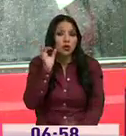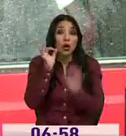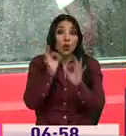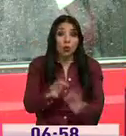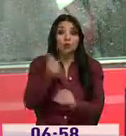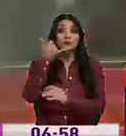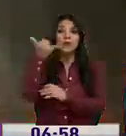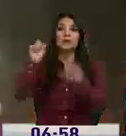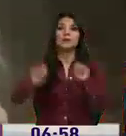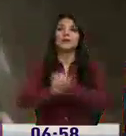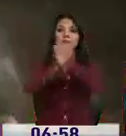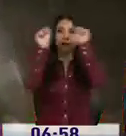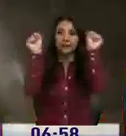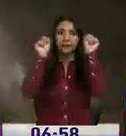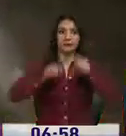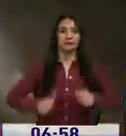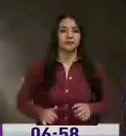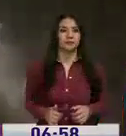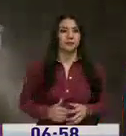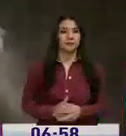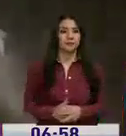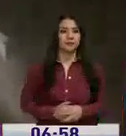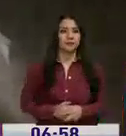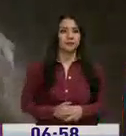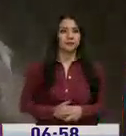en la mañana. Dele, dele.